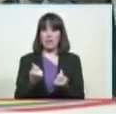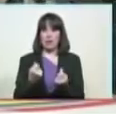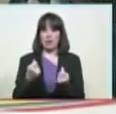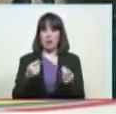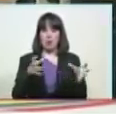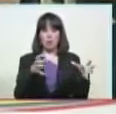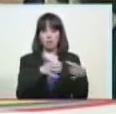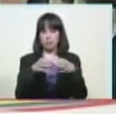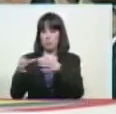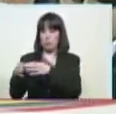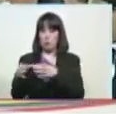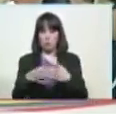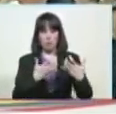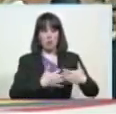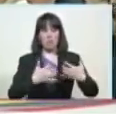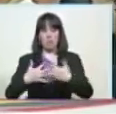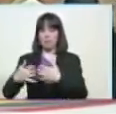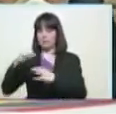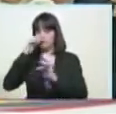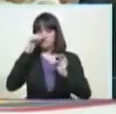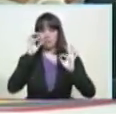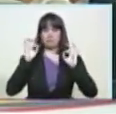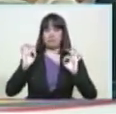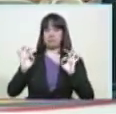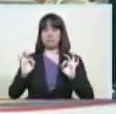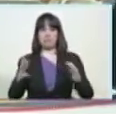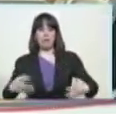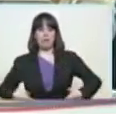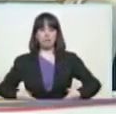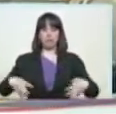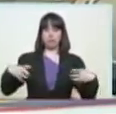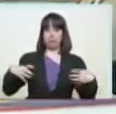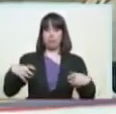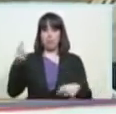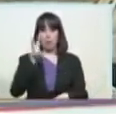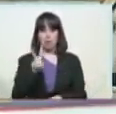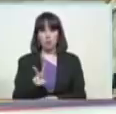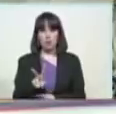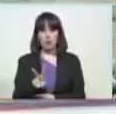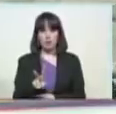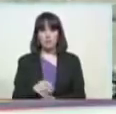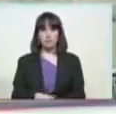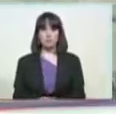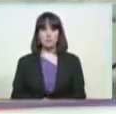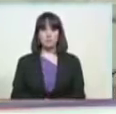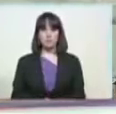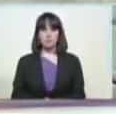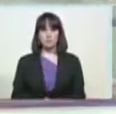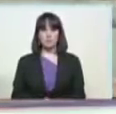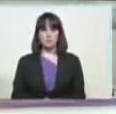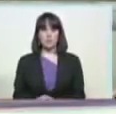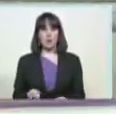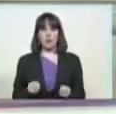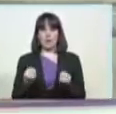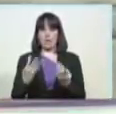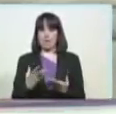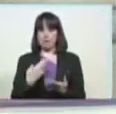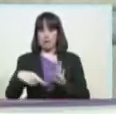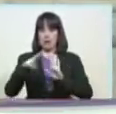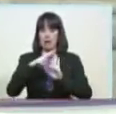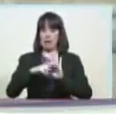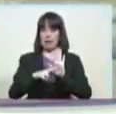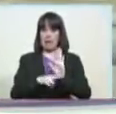grandes grupos oligopólicos de la oligarquía venezolana le han impuesto reglas